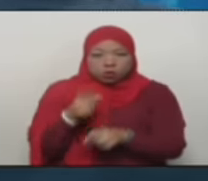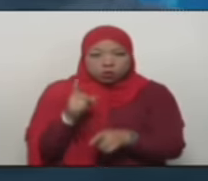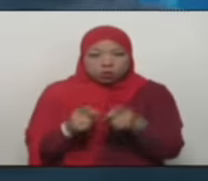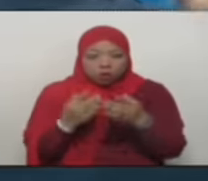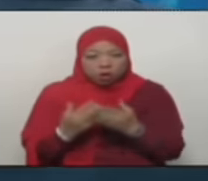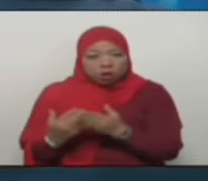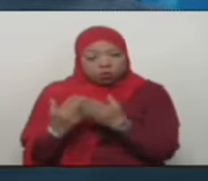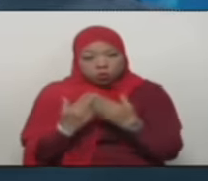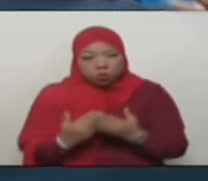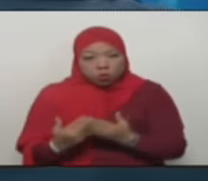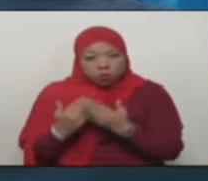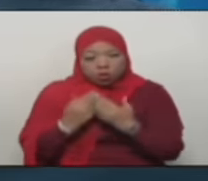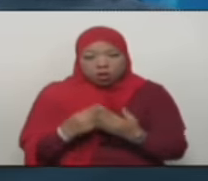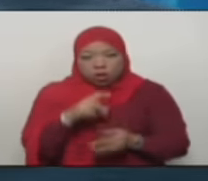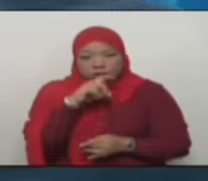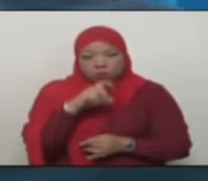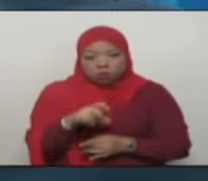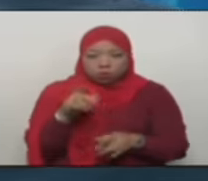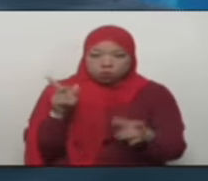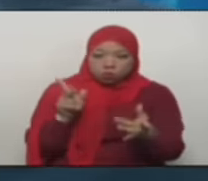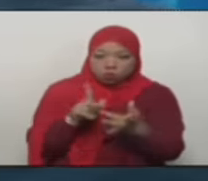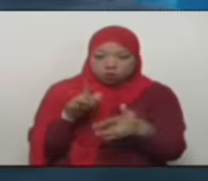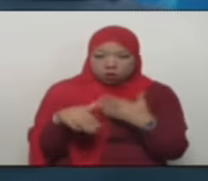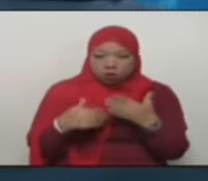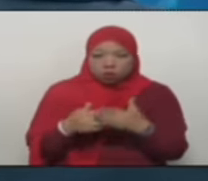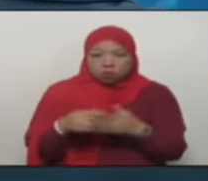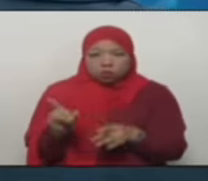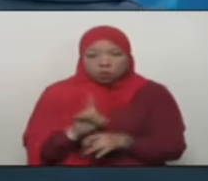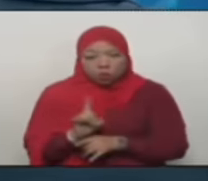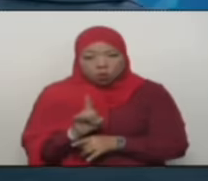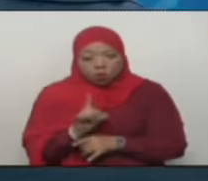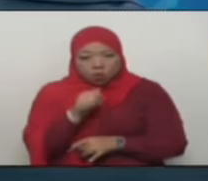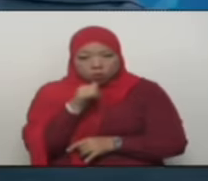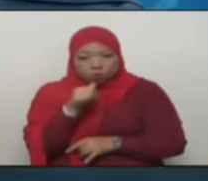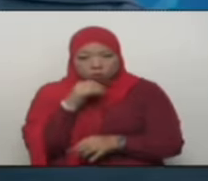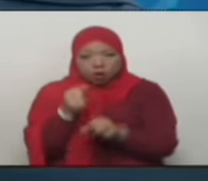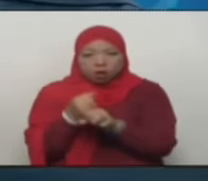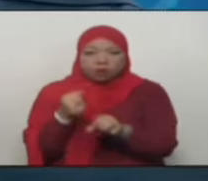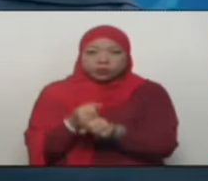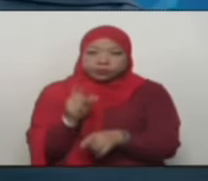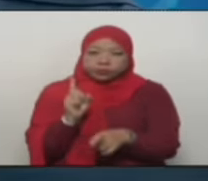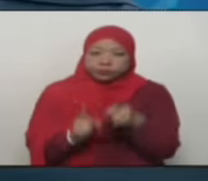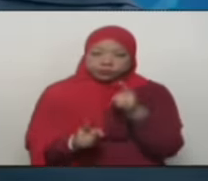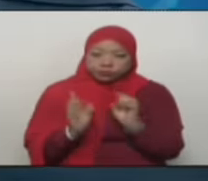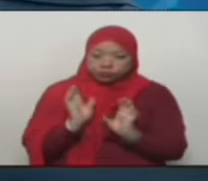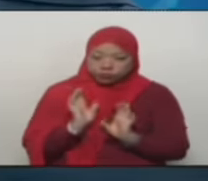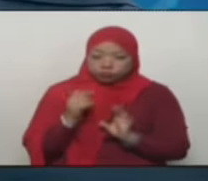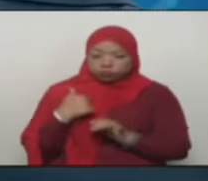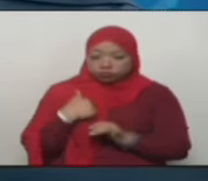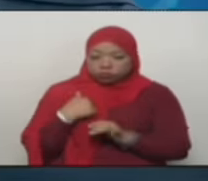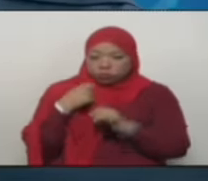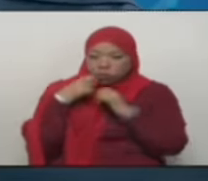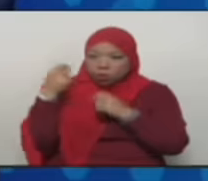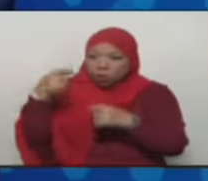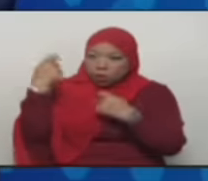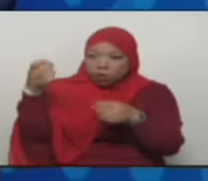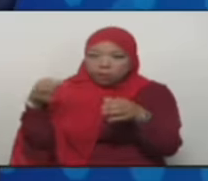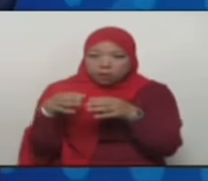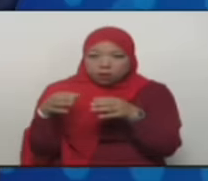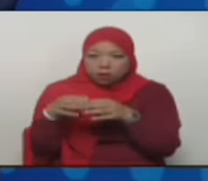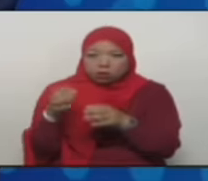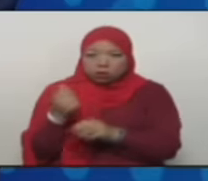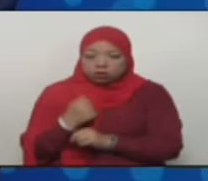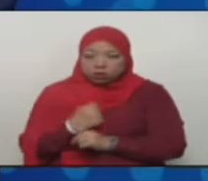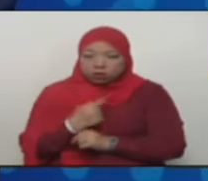pudiera salir el odio y pudiera desatarse la violencia. Claro, porque nosotros, yo siempre lo digo a los comandos de campaña, Boris,